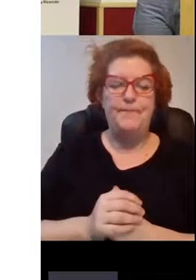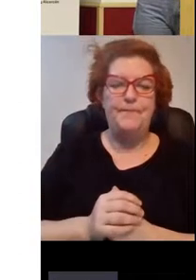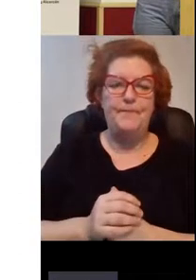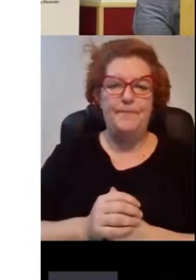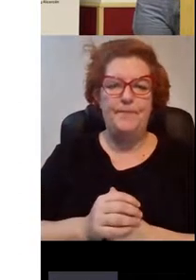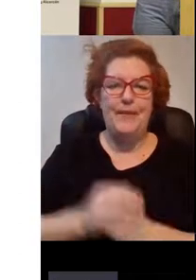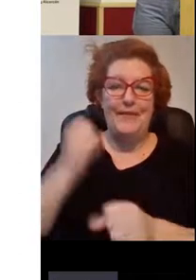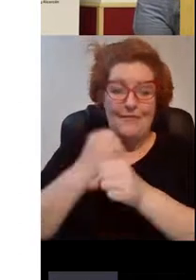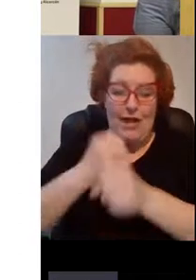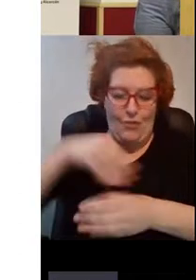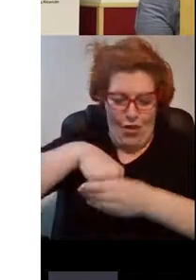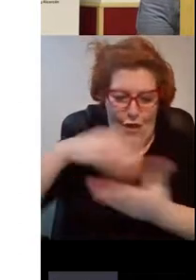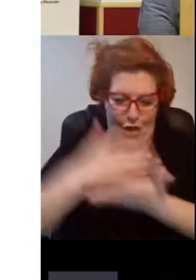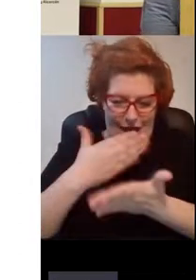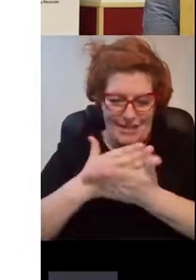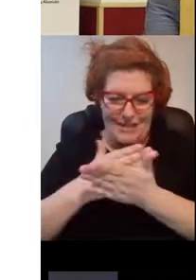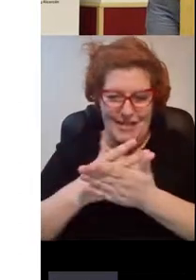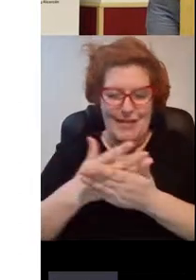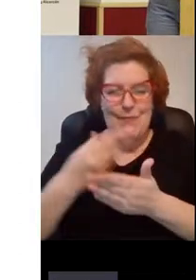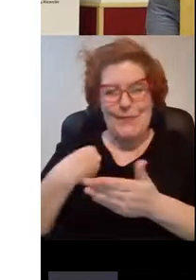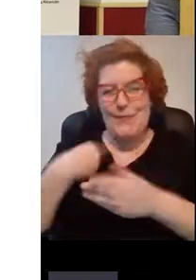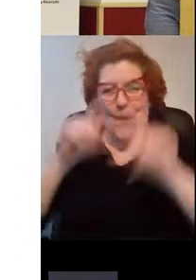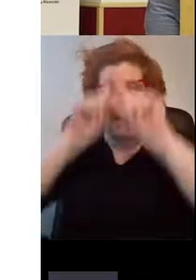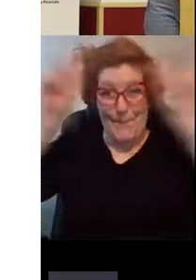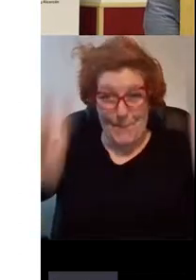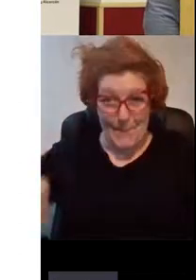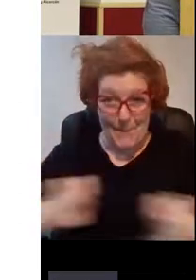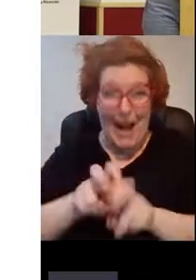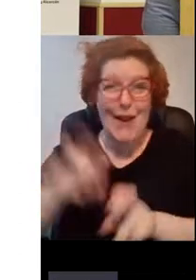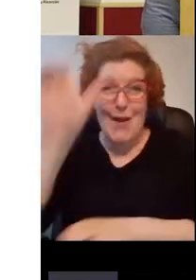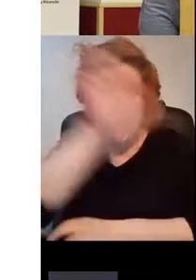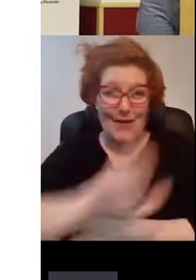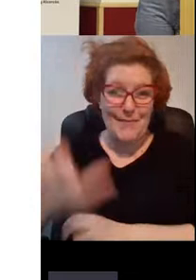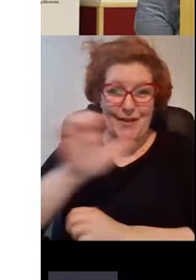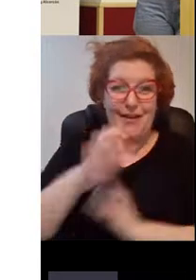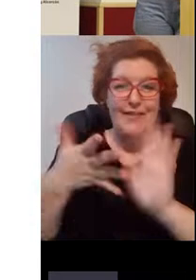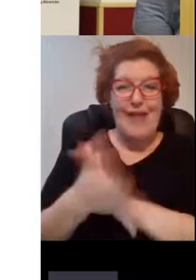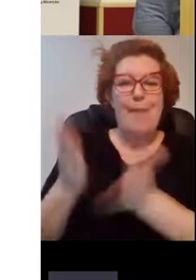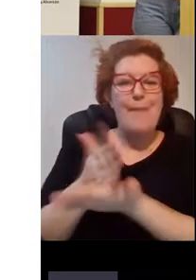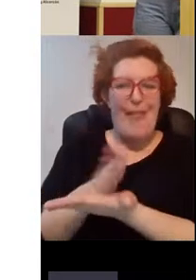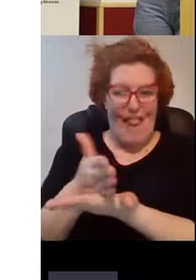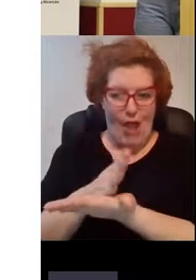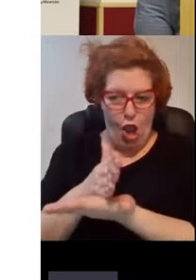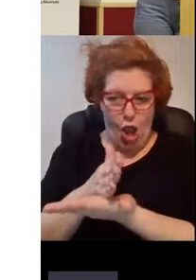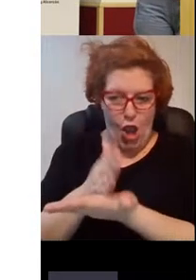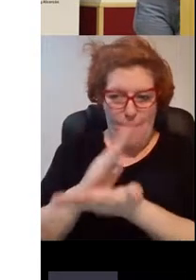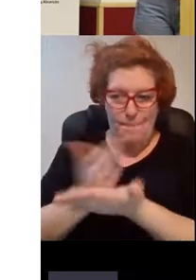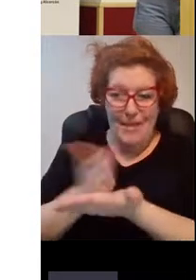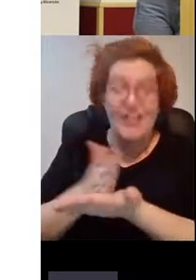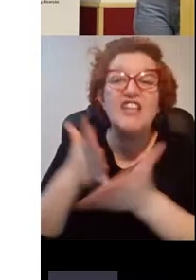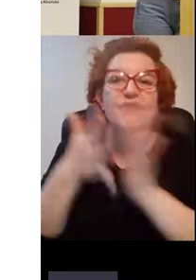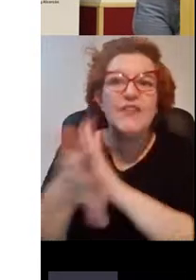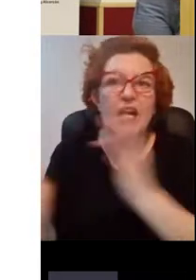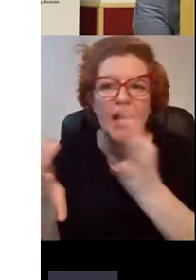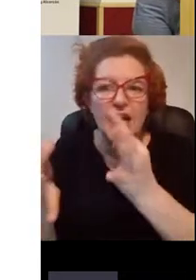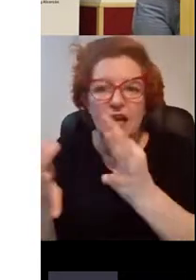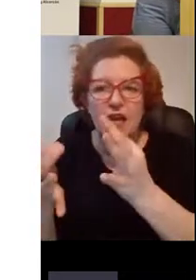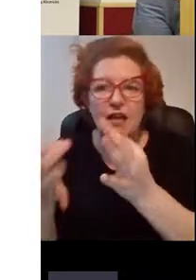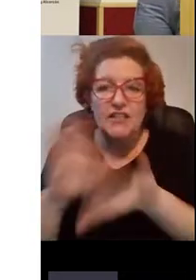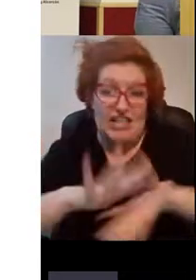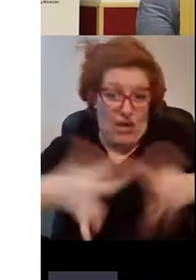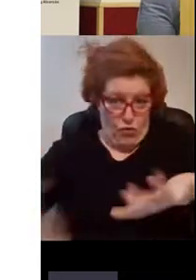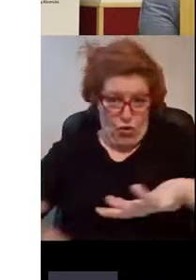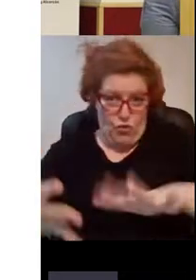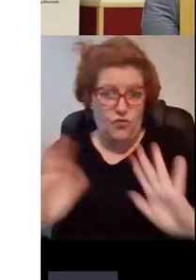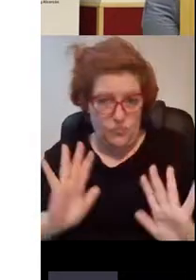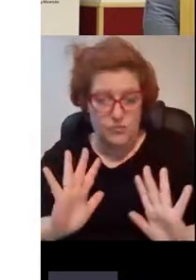competencia que está incluida en el marco común de referencia europeo, que es la mediación. La mediación no es otra cosa que la traducción, lo que